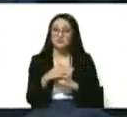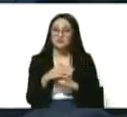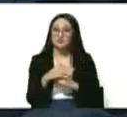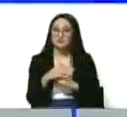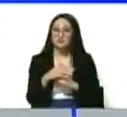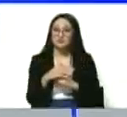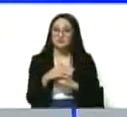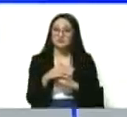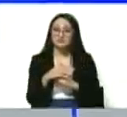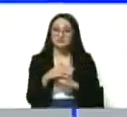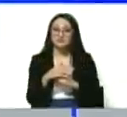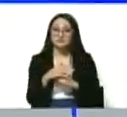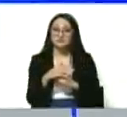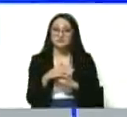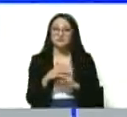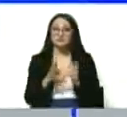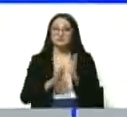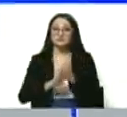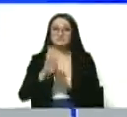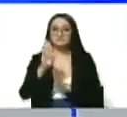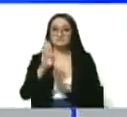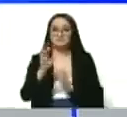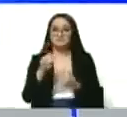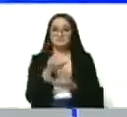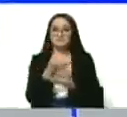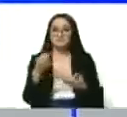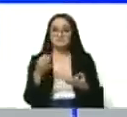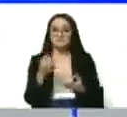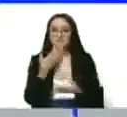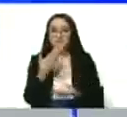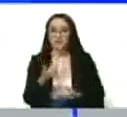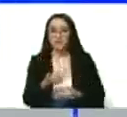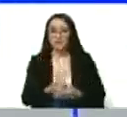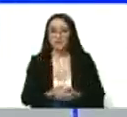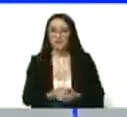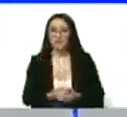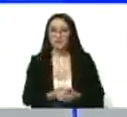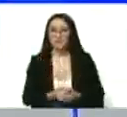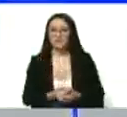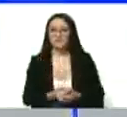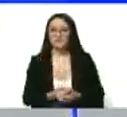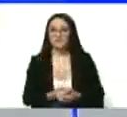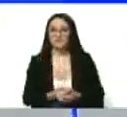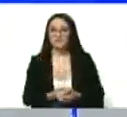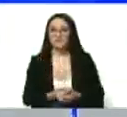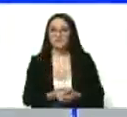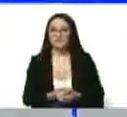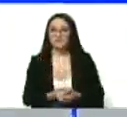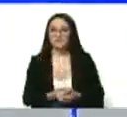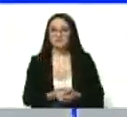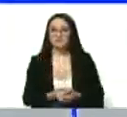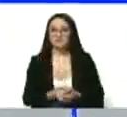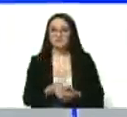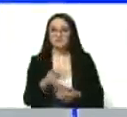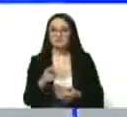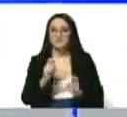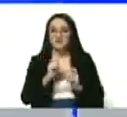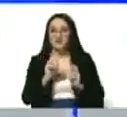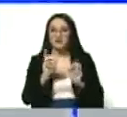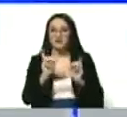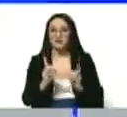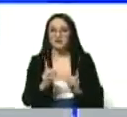cualquier circunstancia saldremos cada vez más cohesionados por su designación. Su designación representa